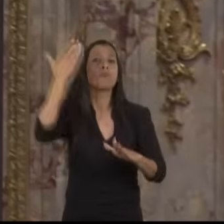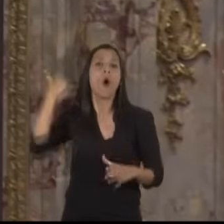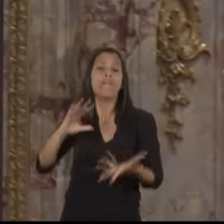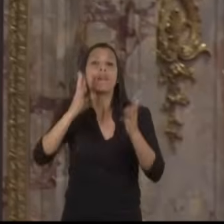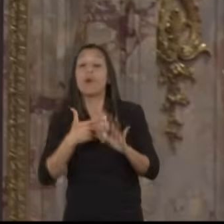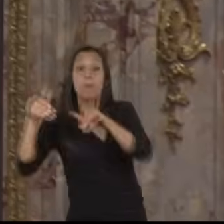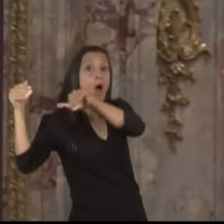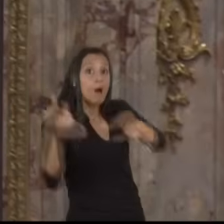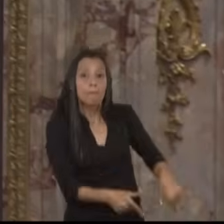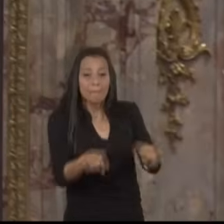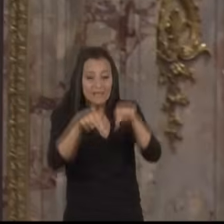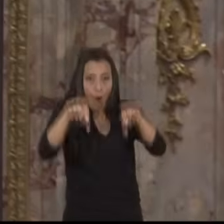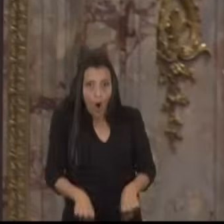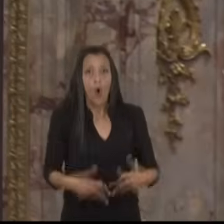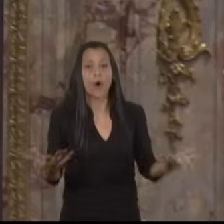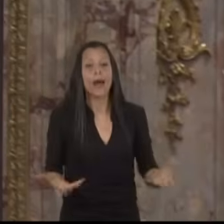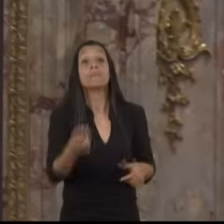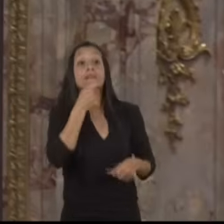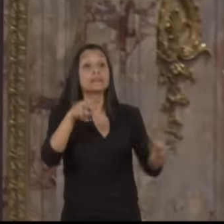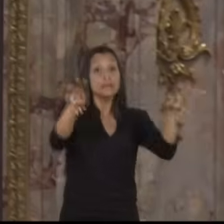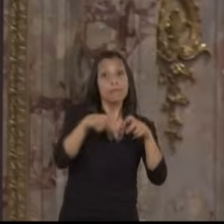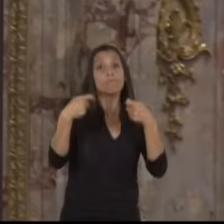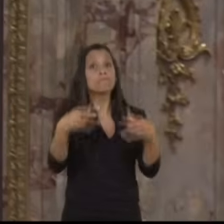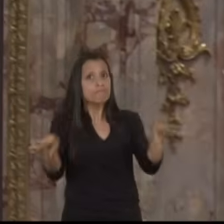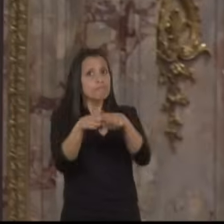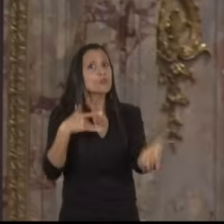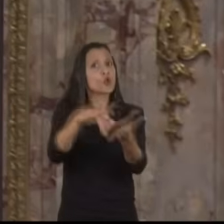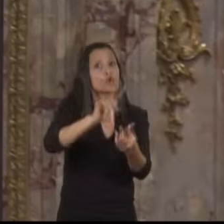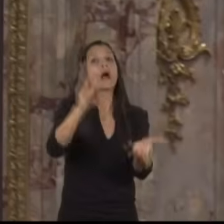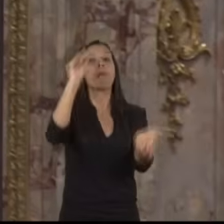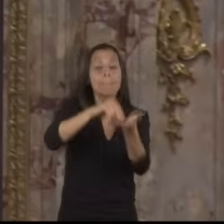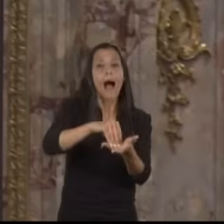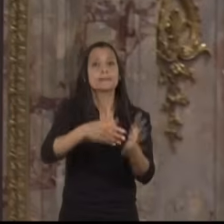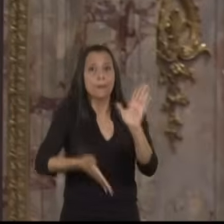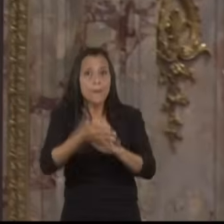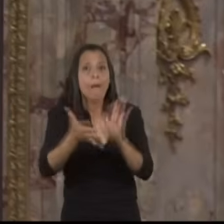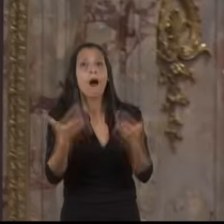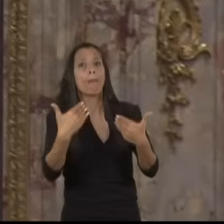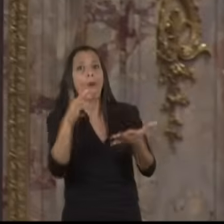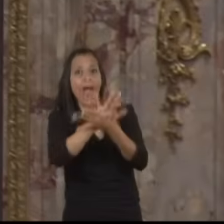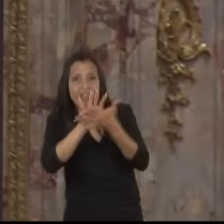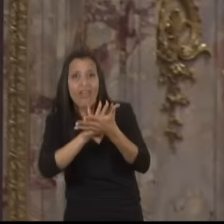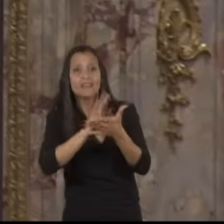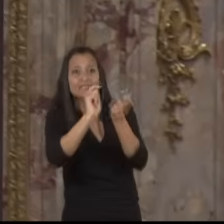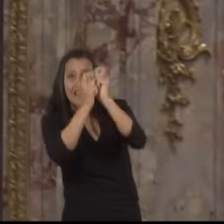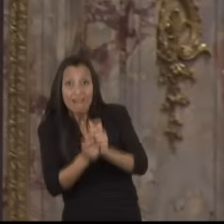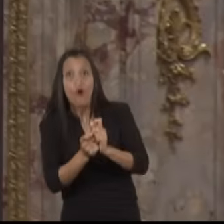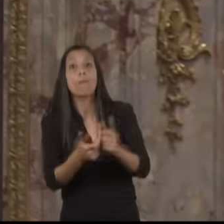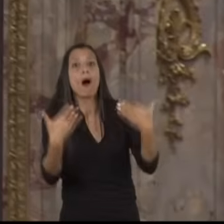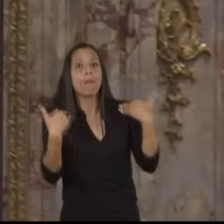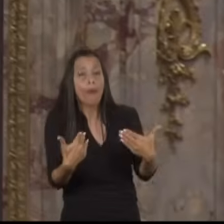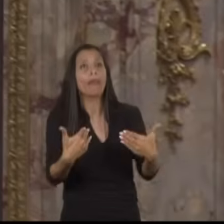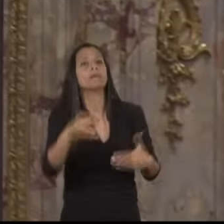decadente presente. Y si al equilibrio fiscal le sumamos las reformas que queremos llevar adelante, podríamos estar hablando de